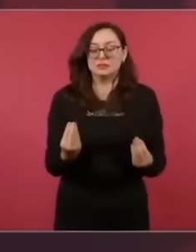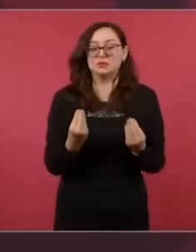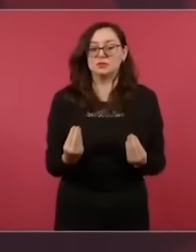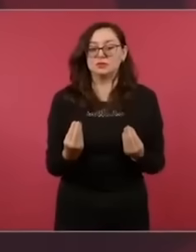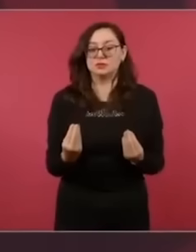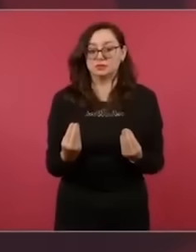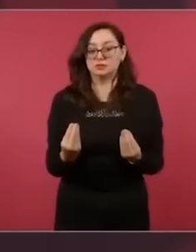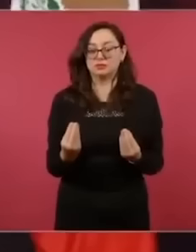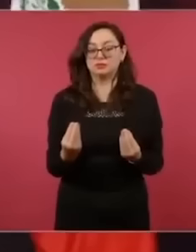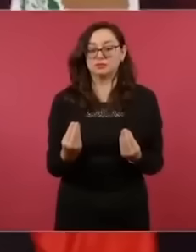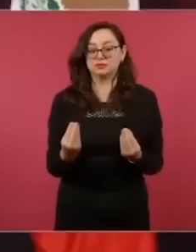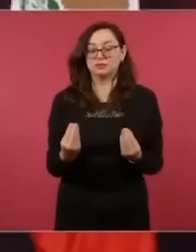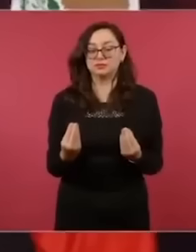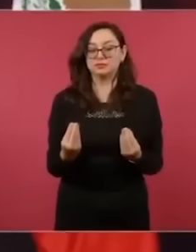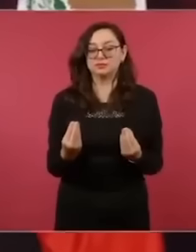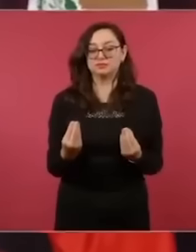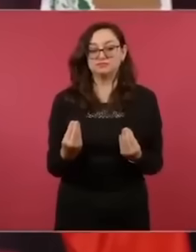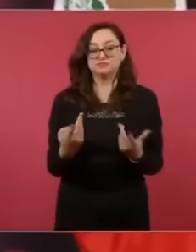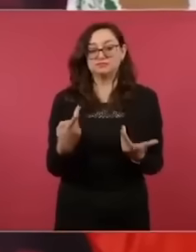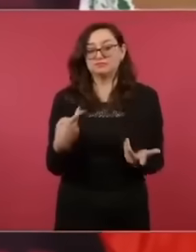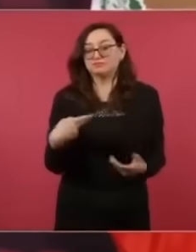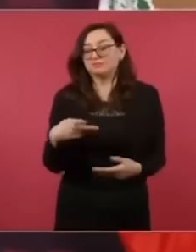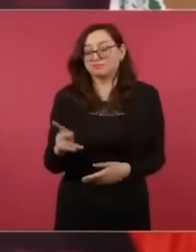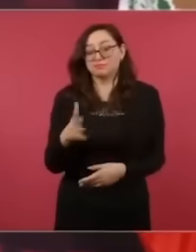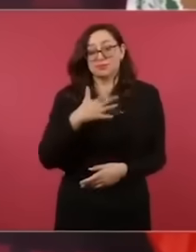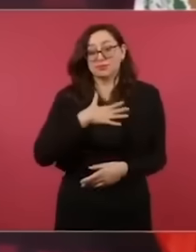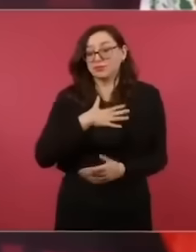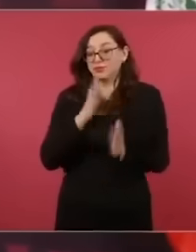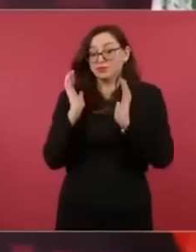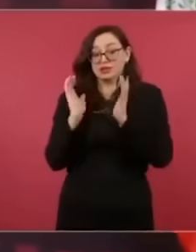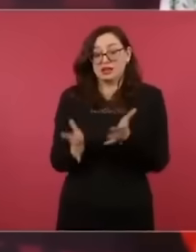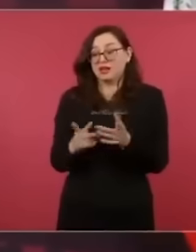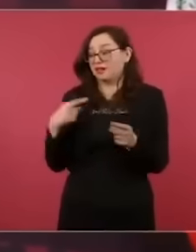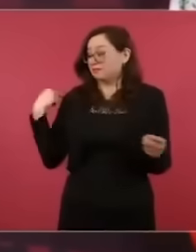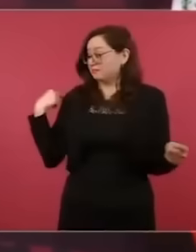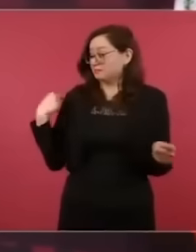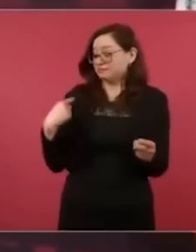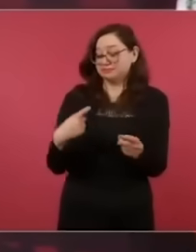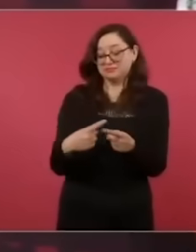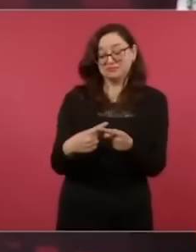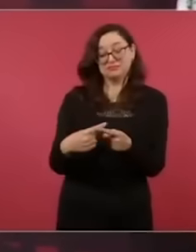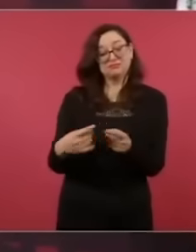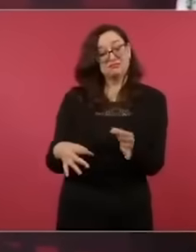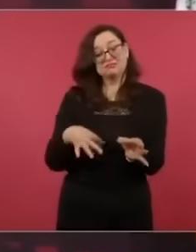Pero ya terminó mi ciclo. Ya.